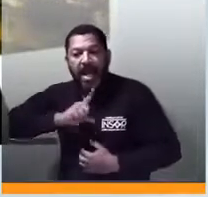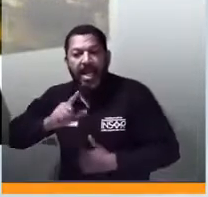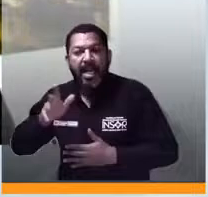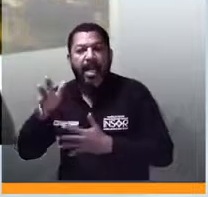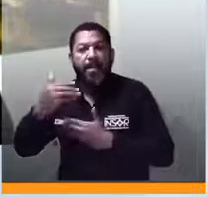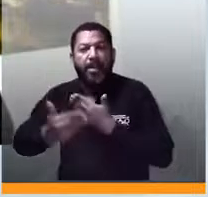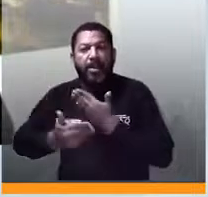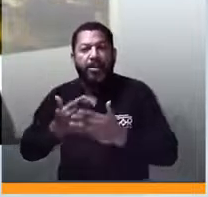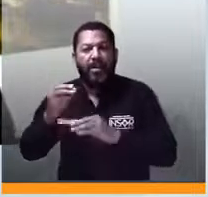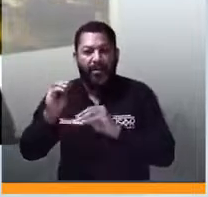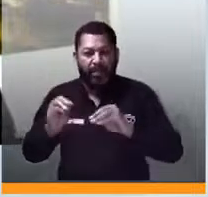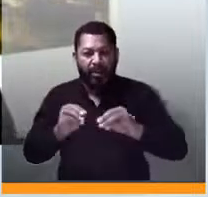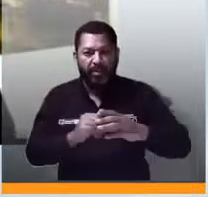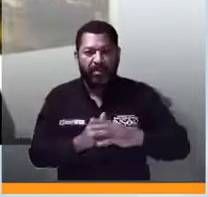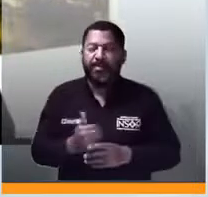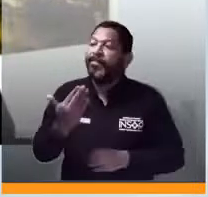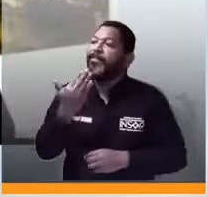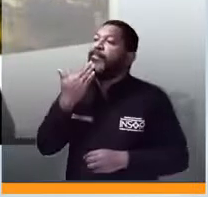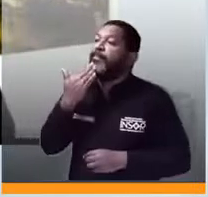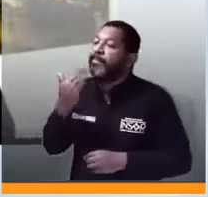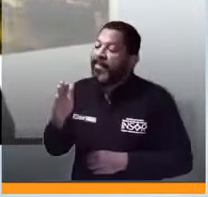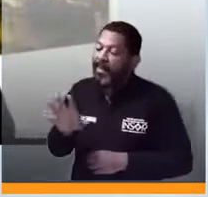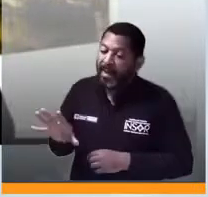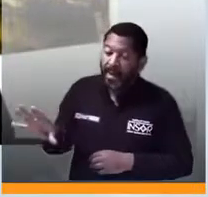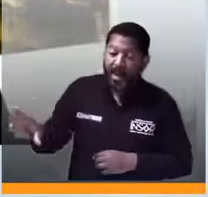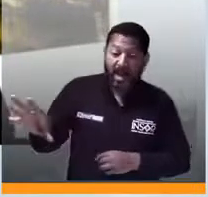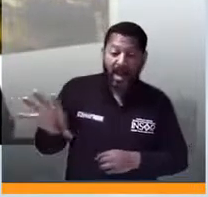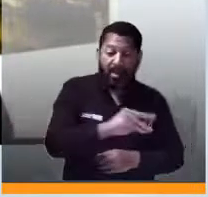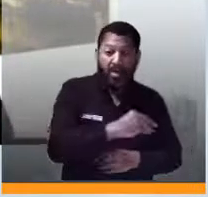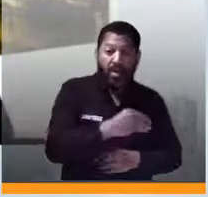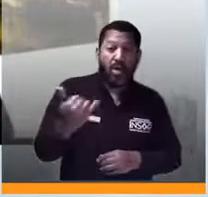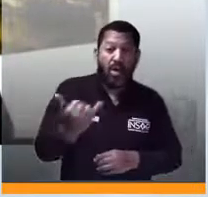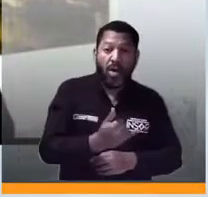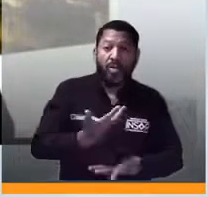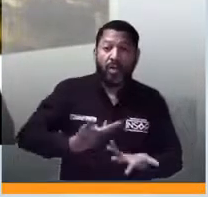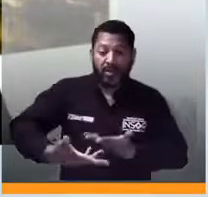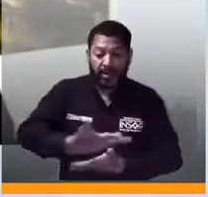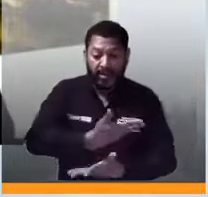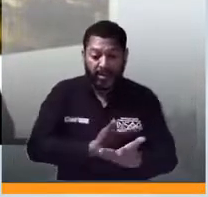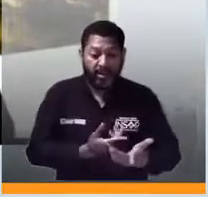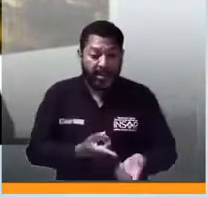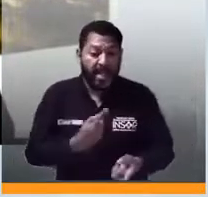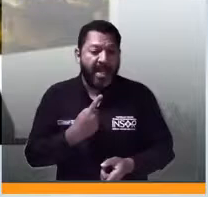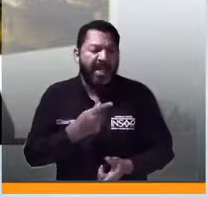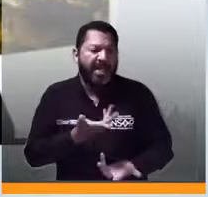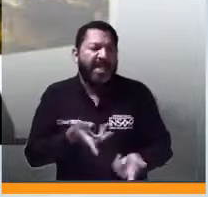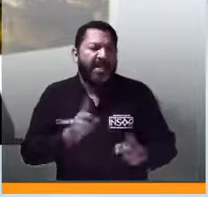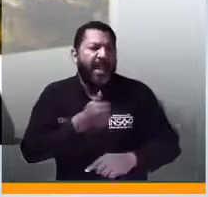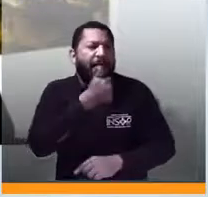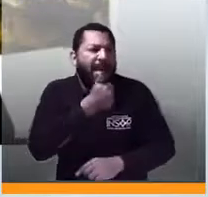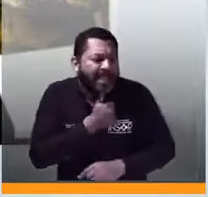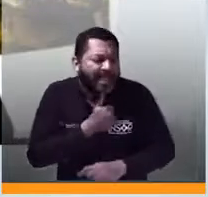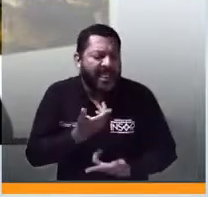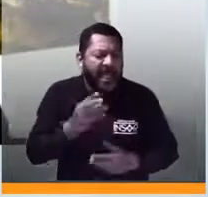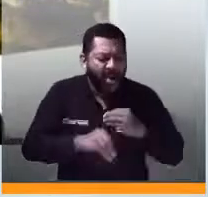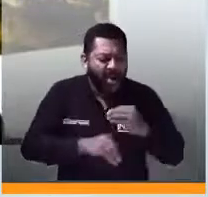formación. De verdad que muchas gracias a todos por esa interacción y por la paciencia que nos han tenido en la construcción.